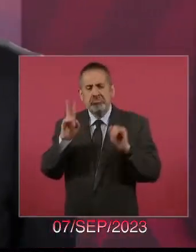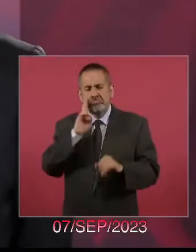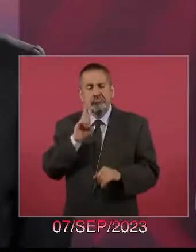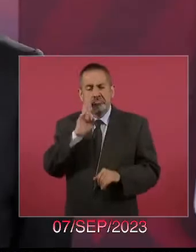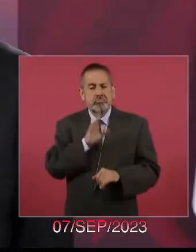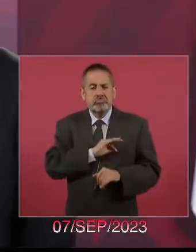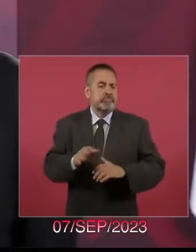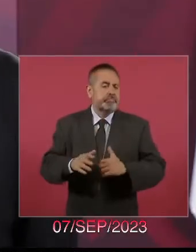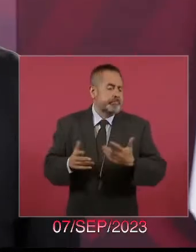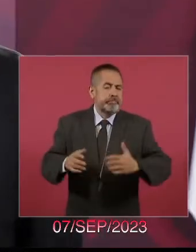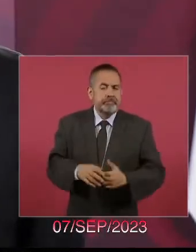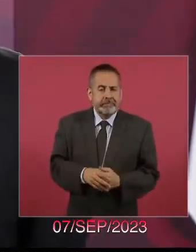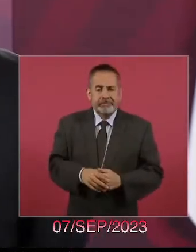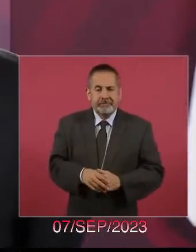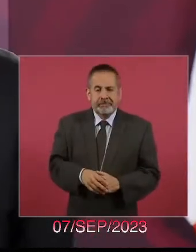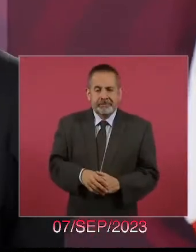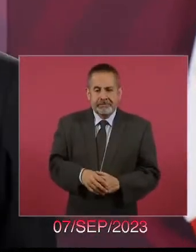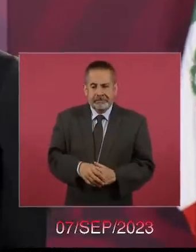¿A quién